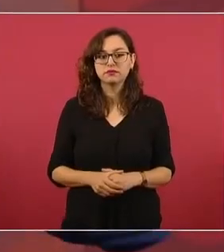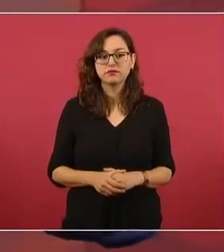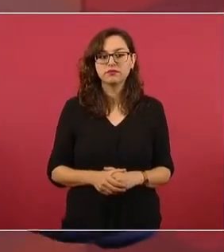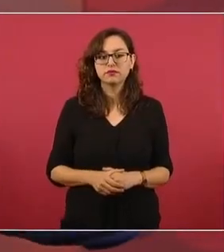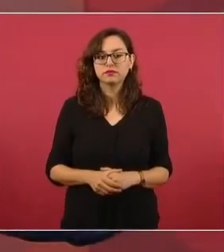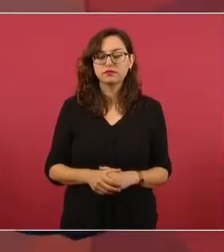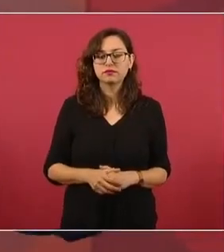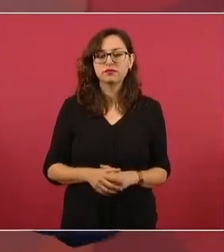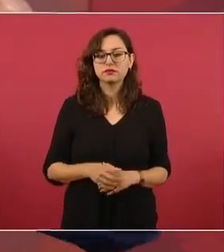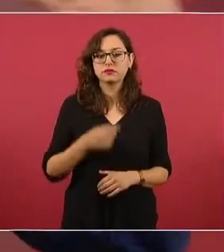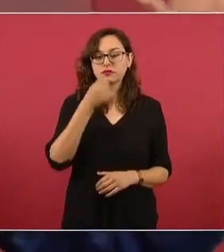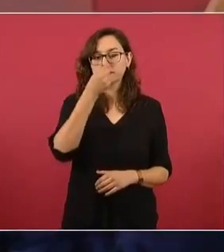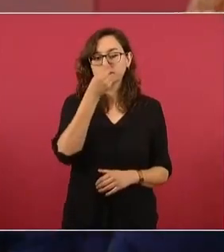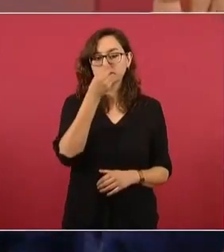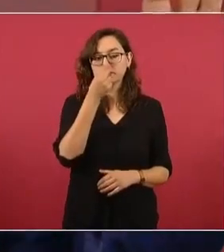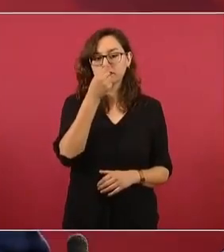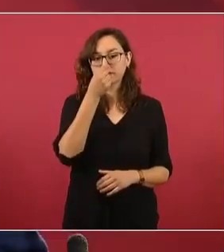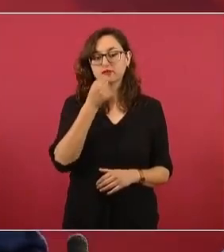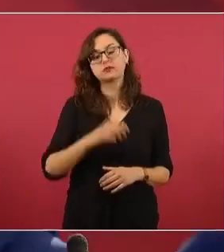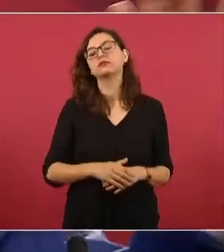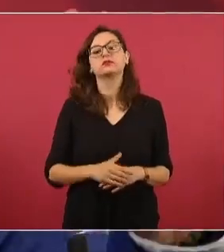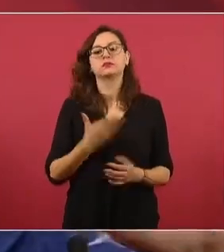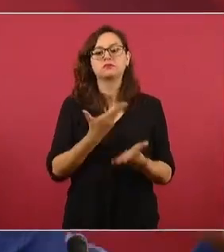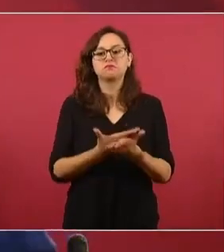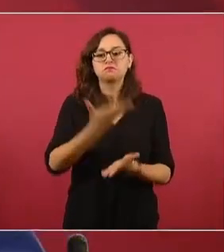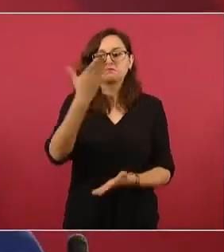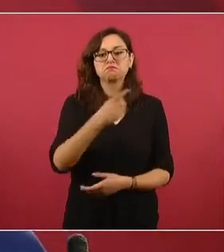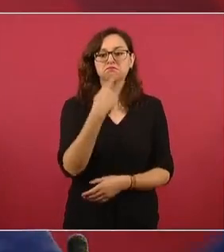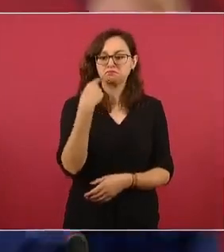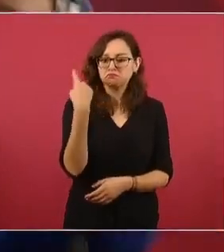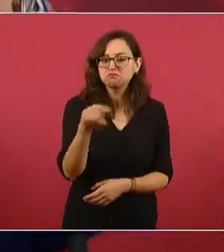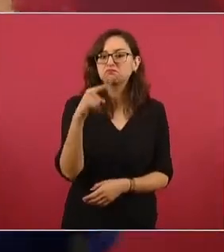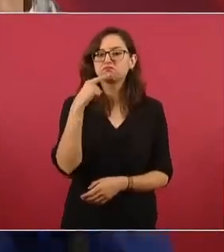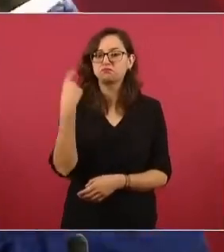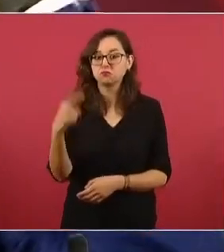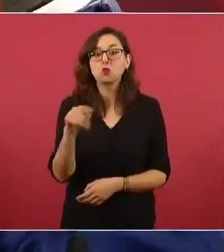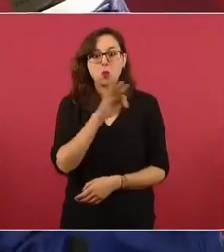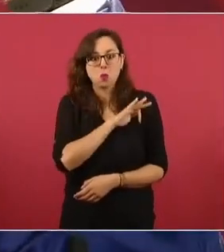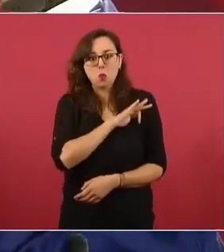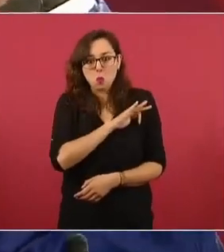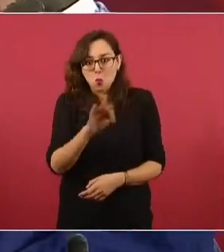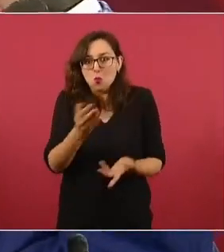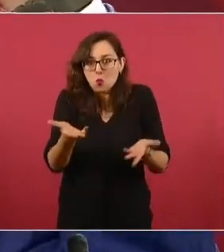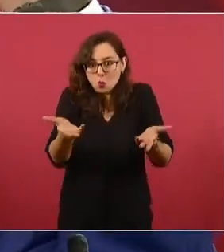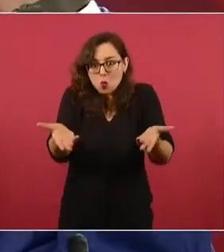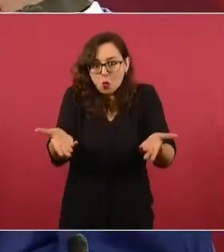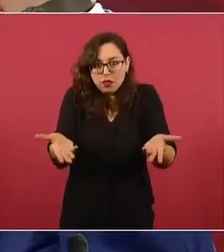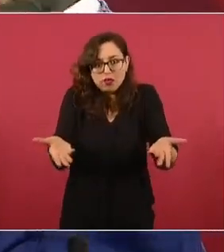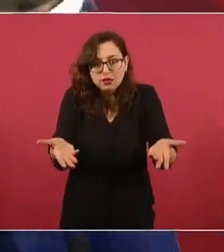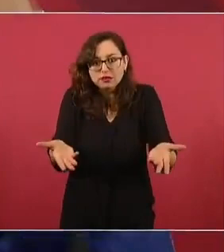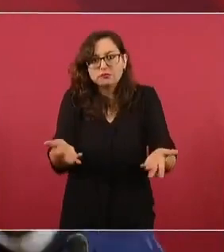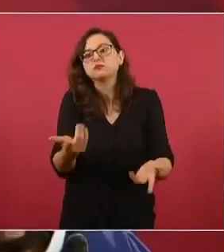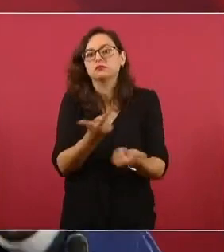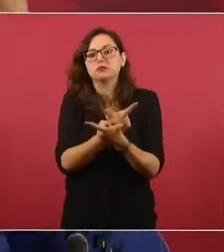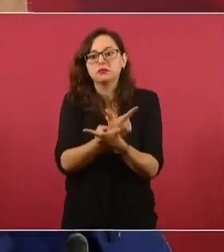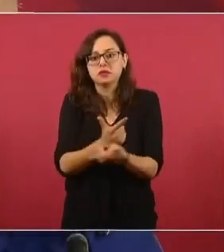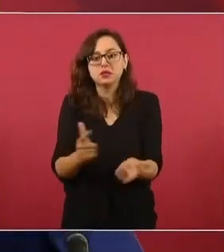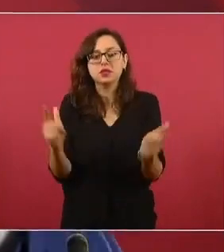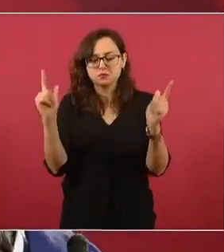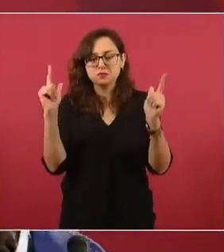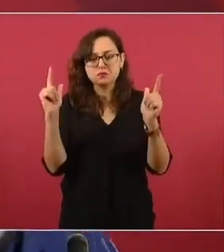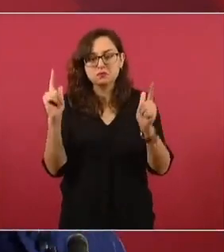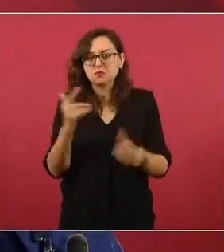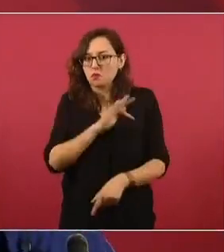Se puede denunciar y somos libres, ¿no? Y además no descalifico,